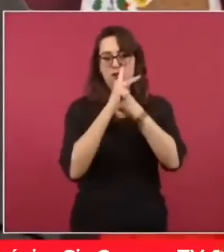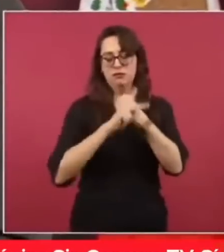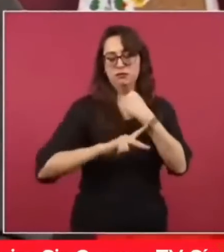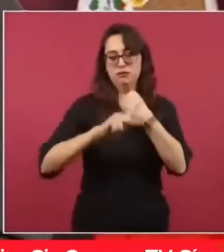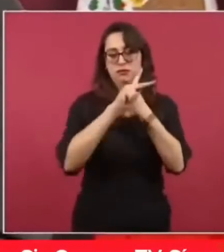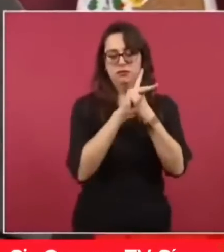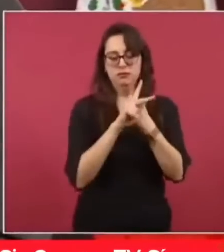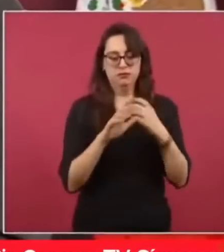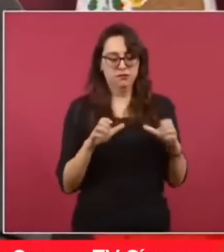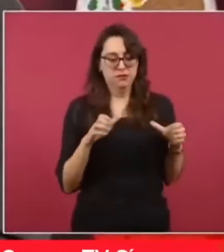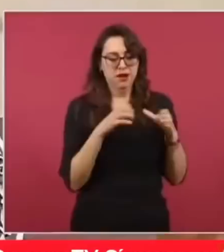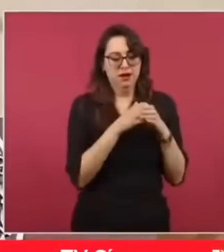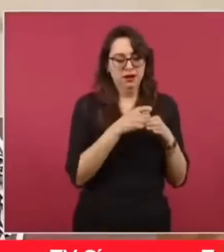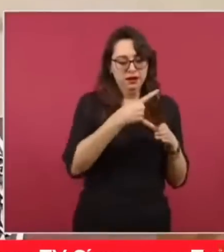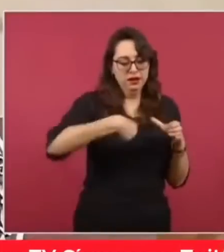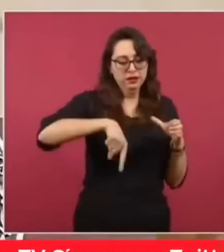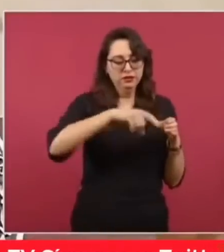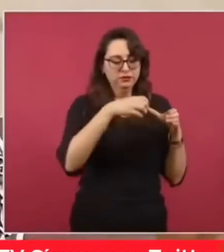los